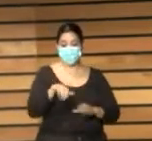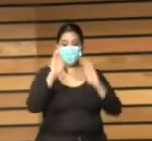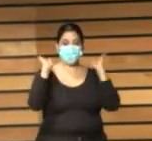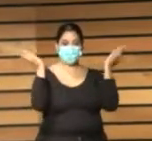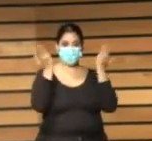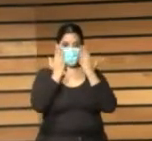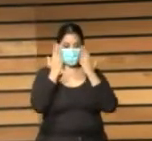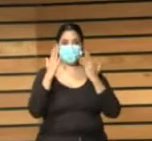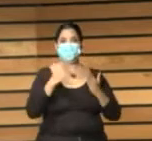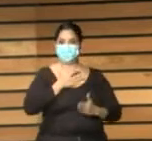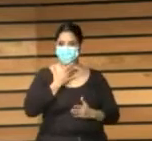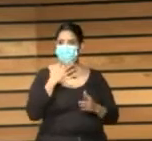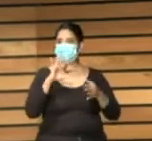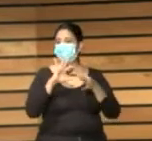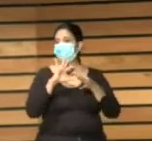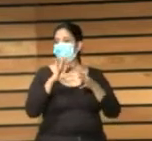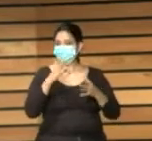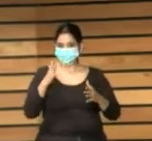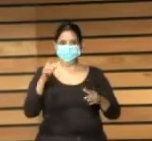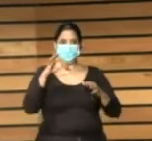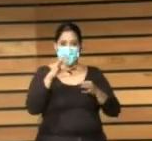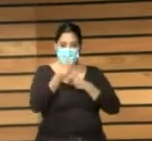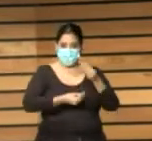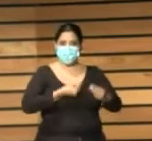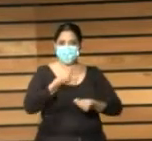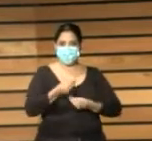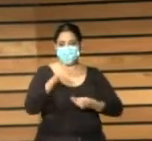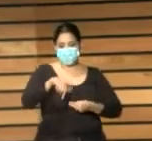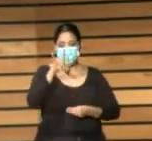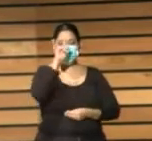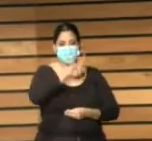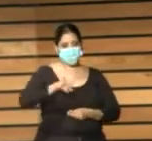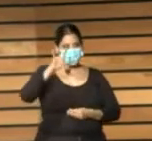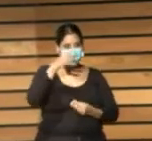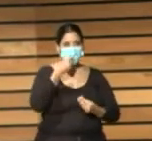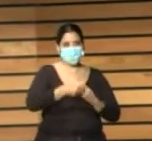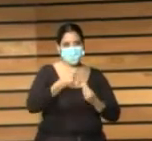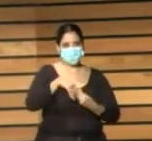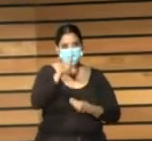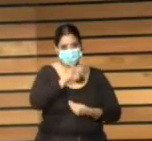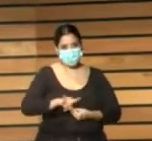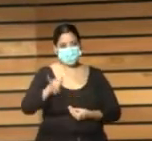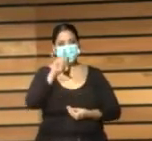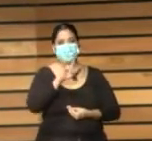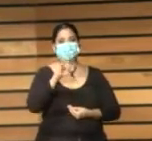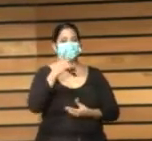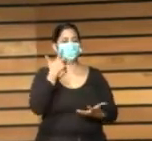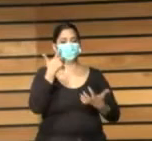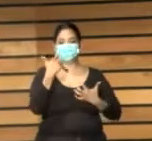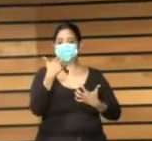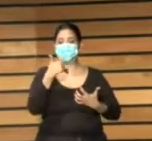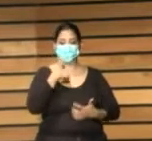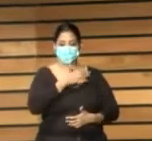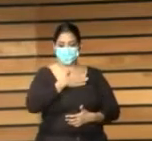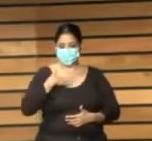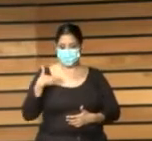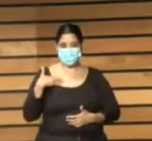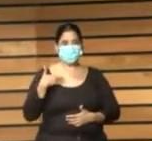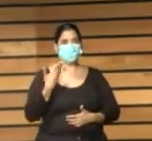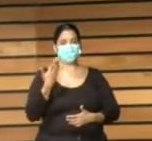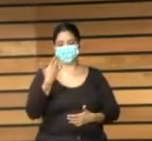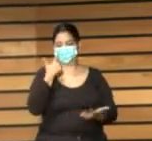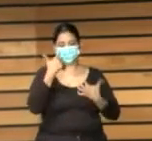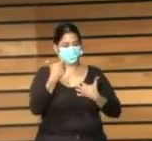celebrara en Las Palmas de Gran Canaria, en Canarias. Han demostrado con eso algo que teníamos claro, que lo hemos comprobado en